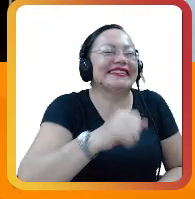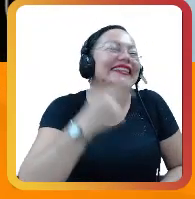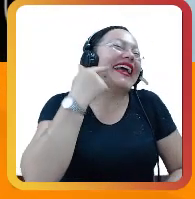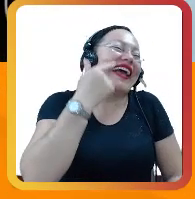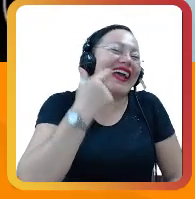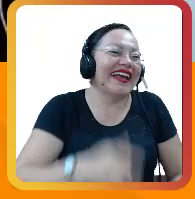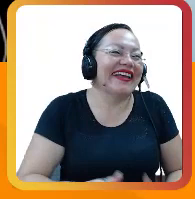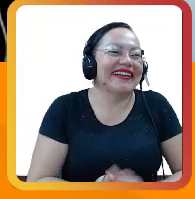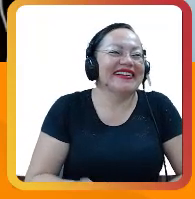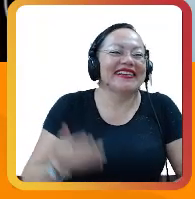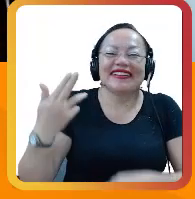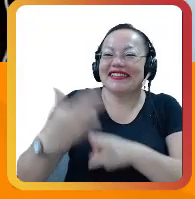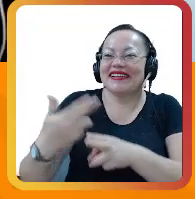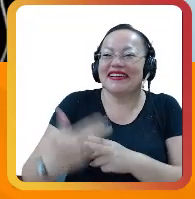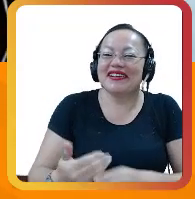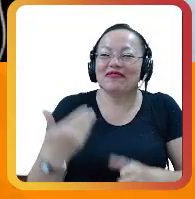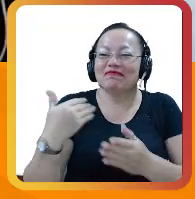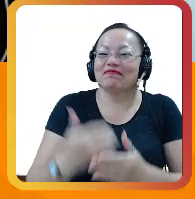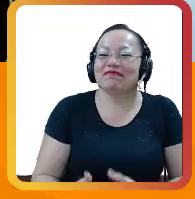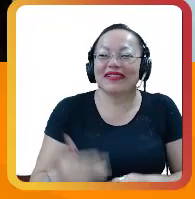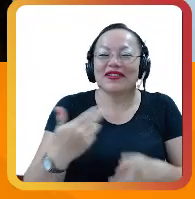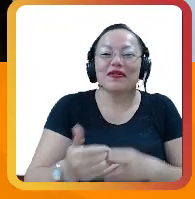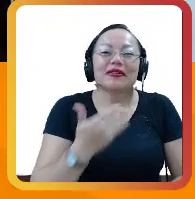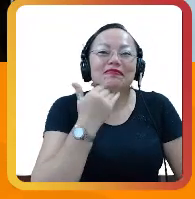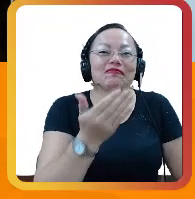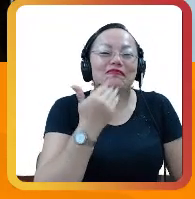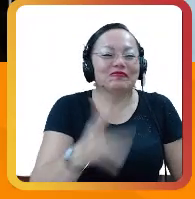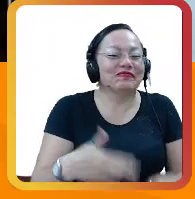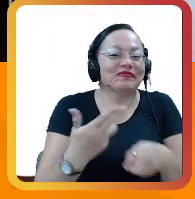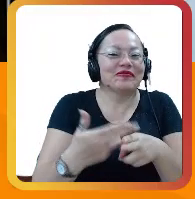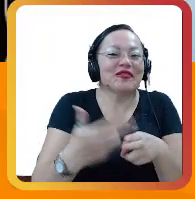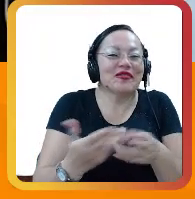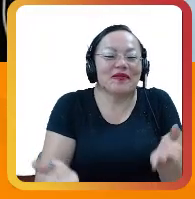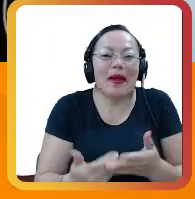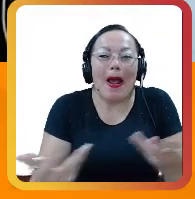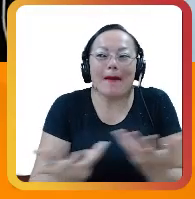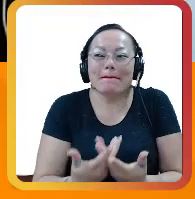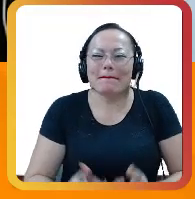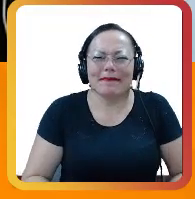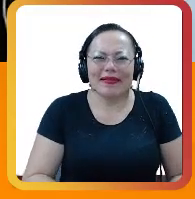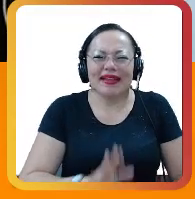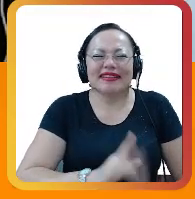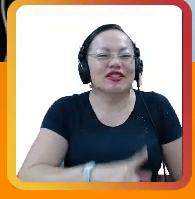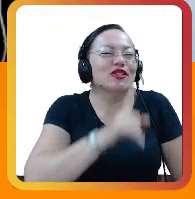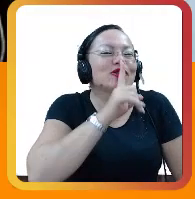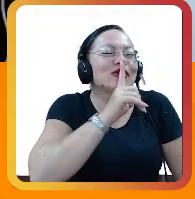Y de nombre. No vayamos a nombrar a ningún Miguel. Digo, a nadie.